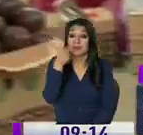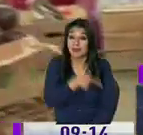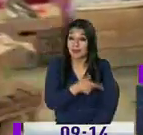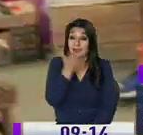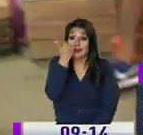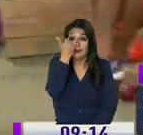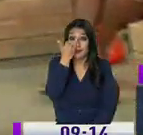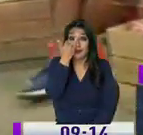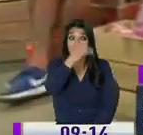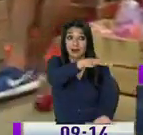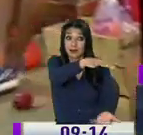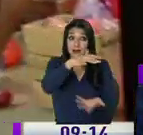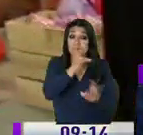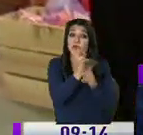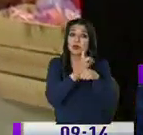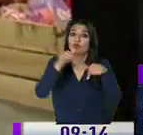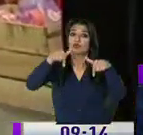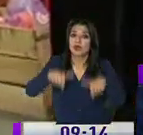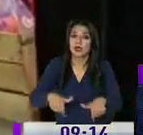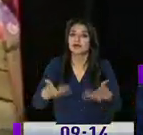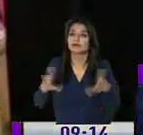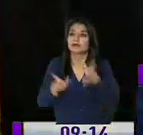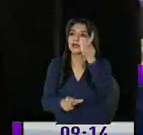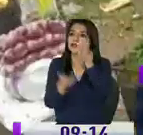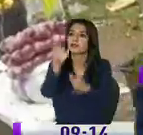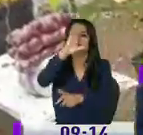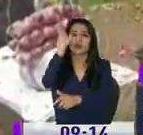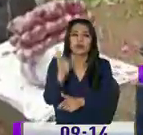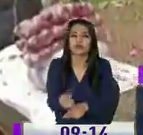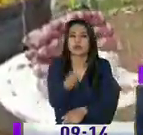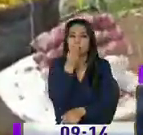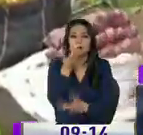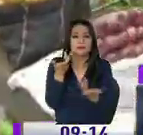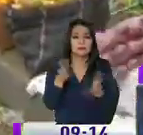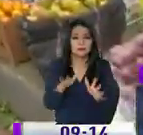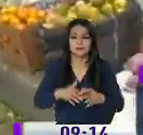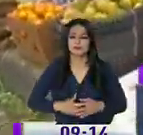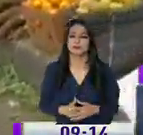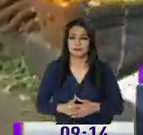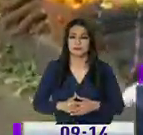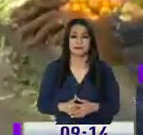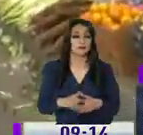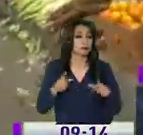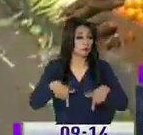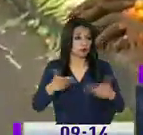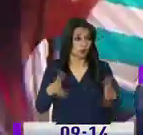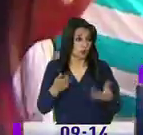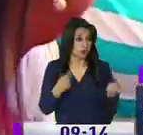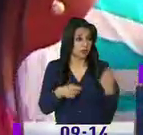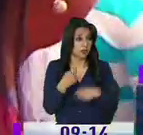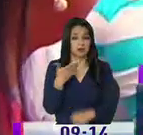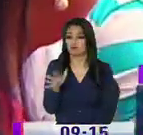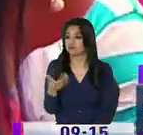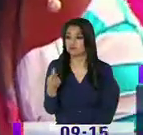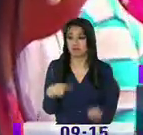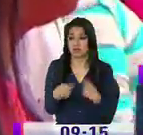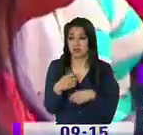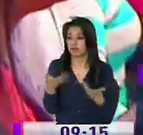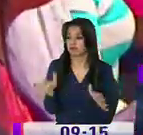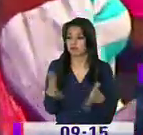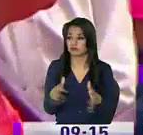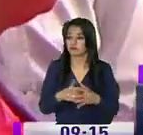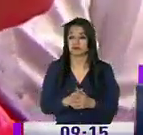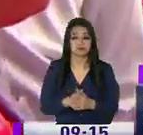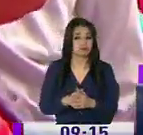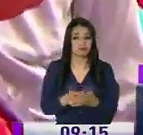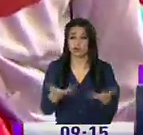si los indígenas no mandaran producto acá, la gente de la costa no tuviera que comer. No hay mercadería, no tienen que vender. No tenemos nada que vender.